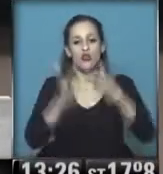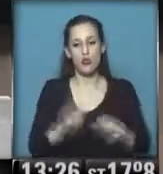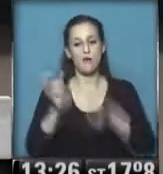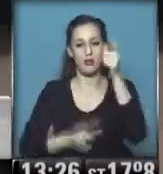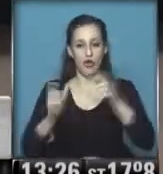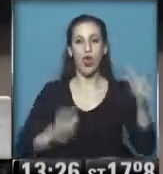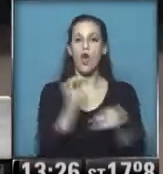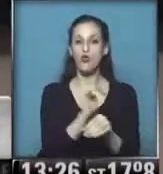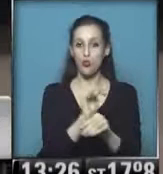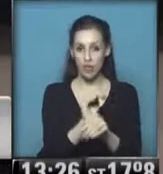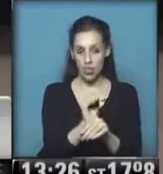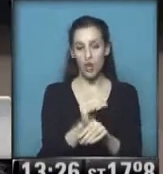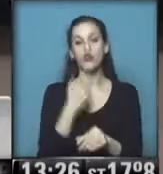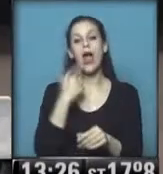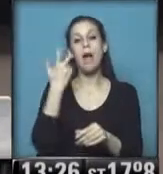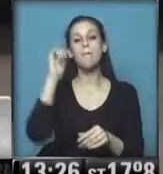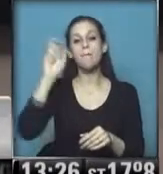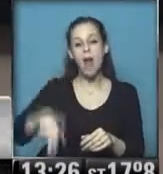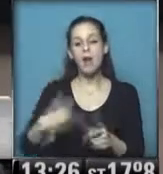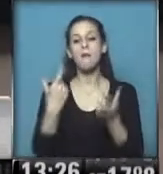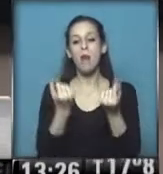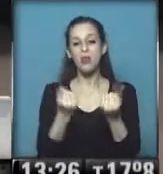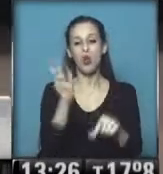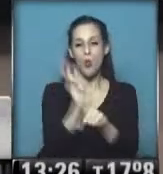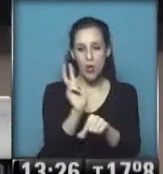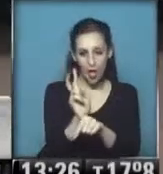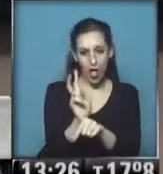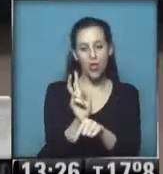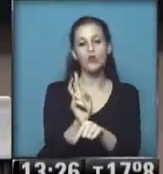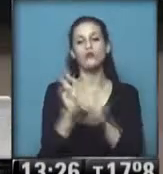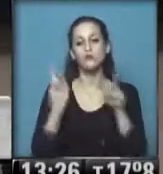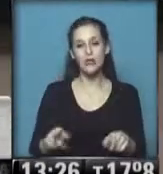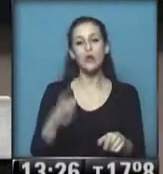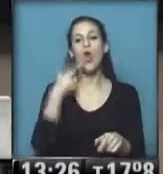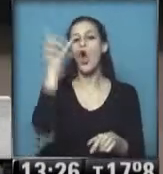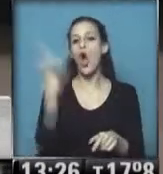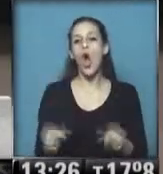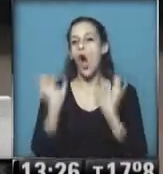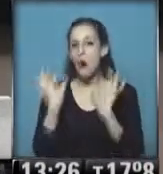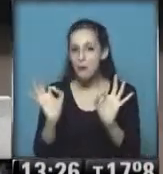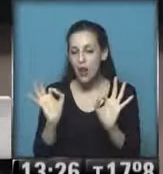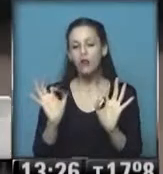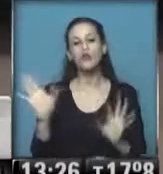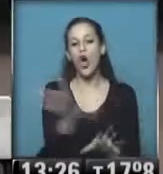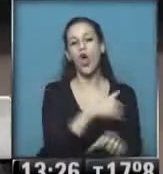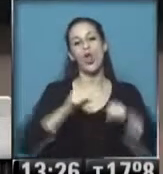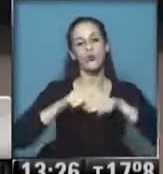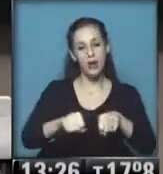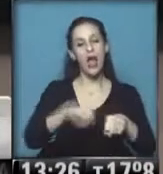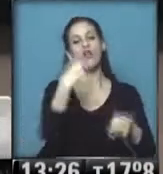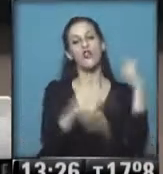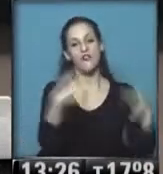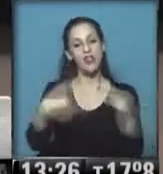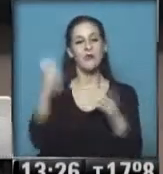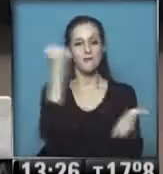bolsillo donde tenemos a precios cuidados como el esquema que llega a todas las provincias del país en todas las grandes Canes de supermercados pero también fuimos